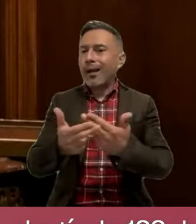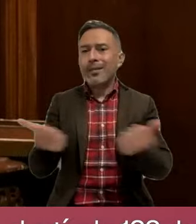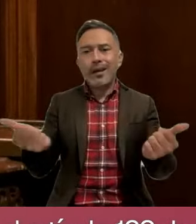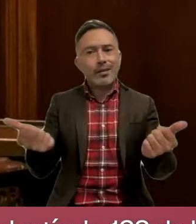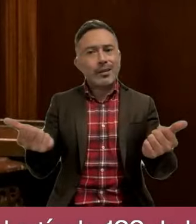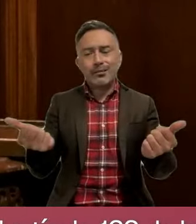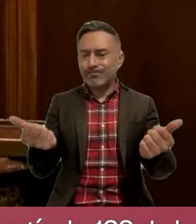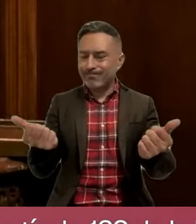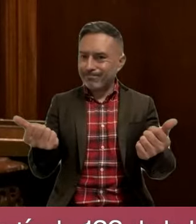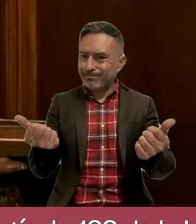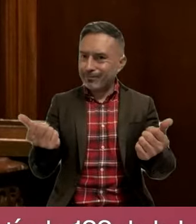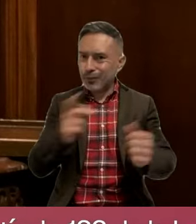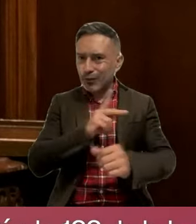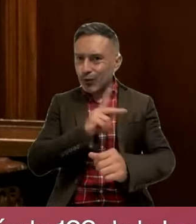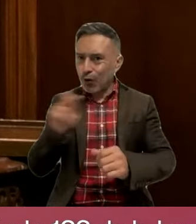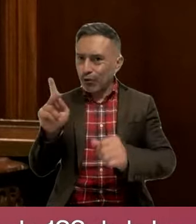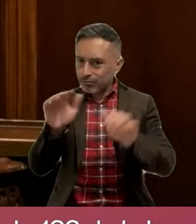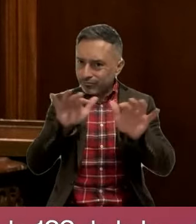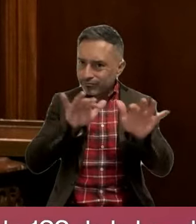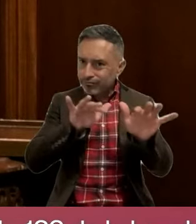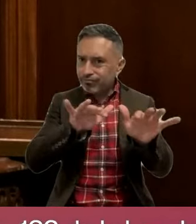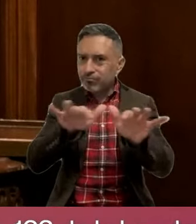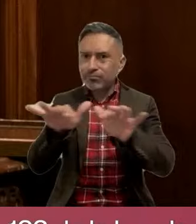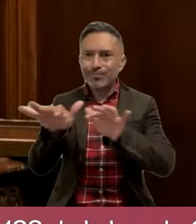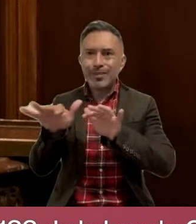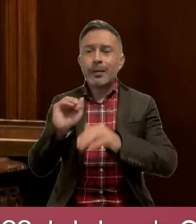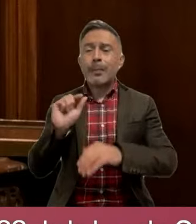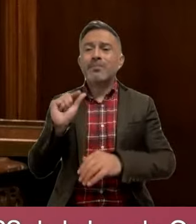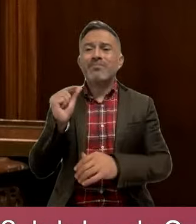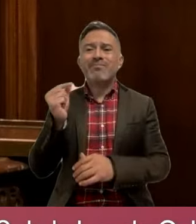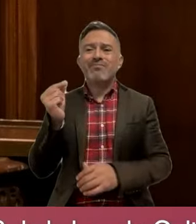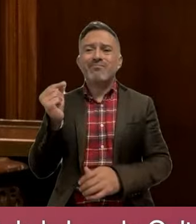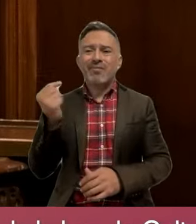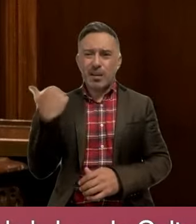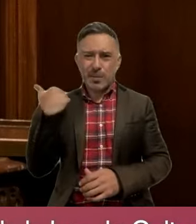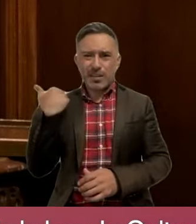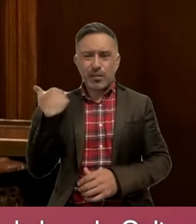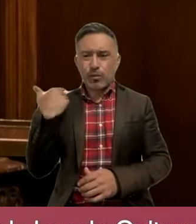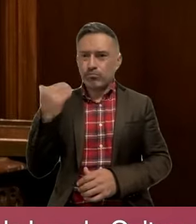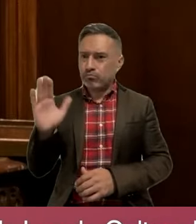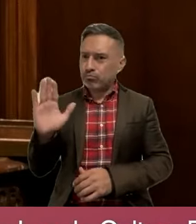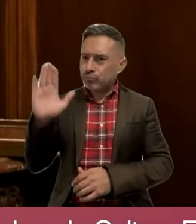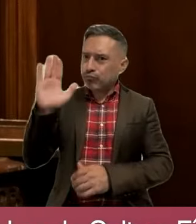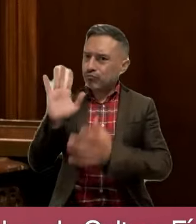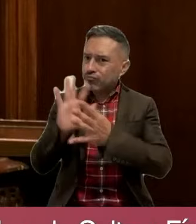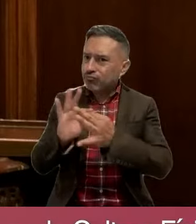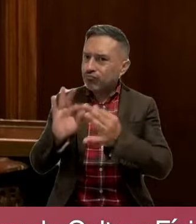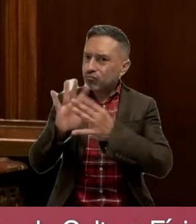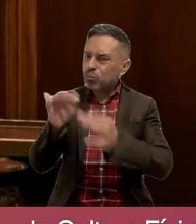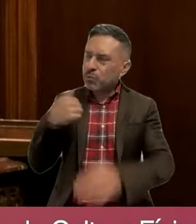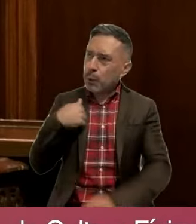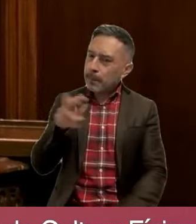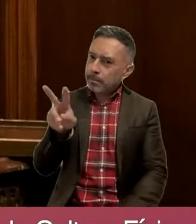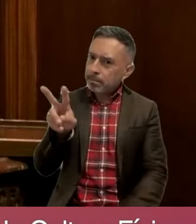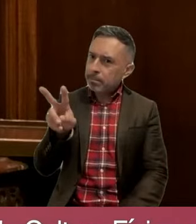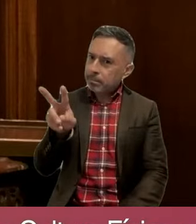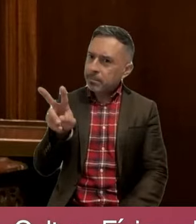Escuché hace un rato las intervenciones y solo